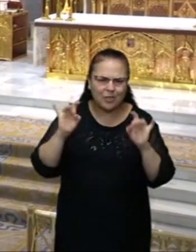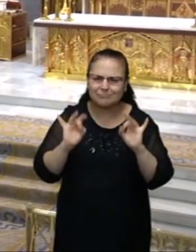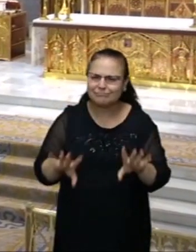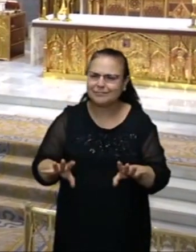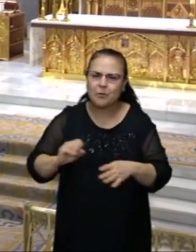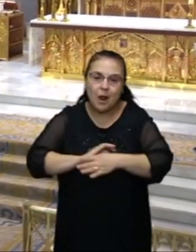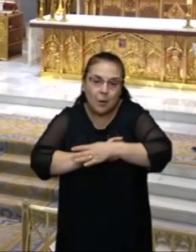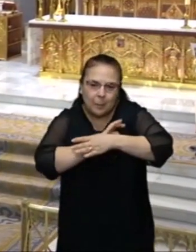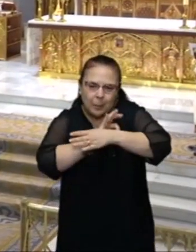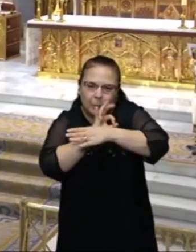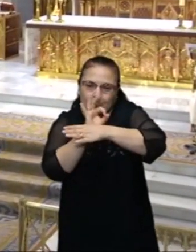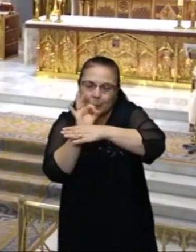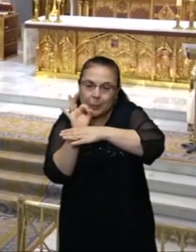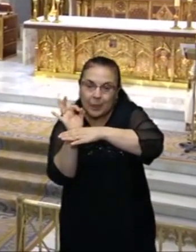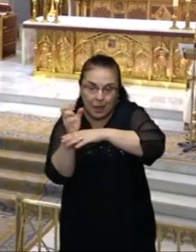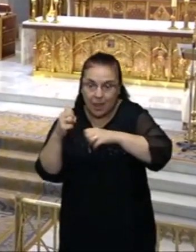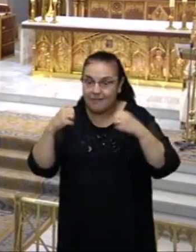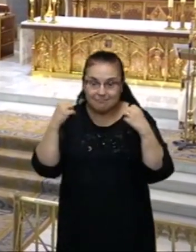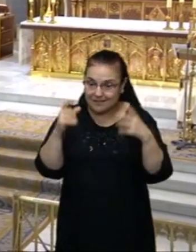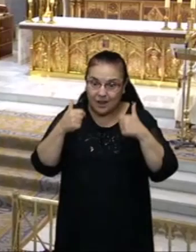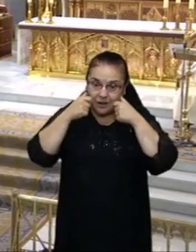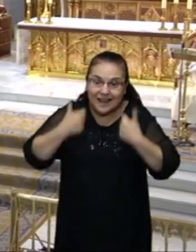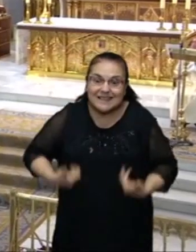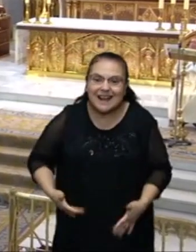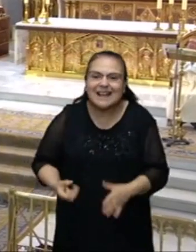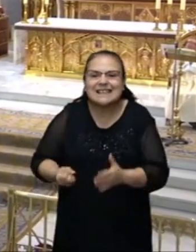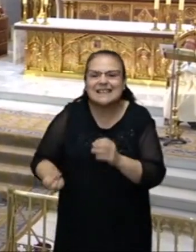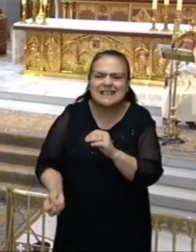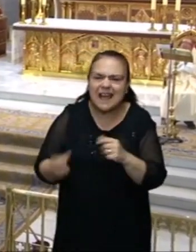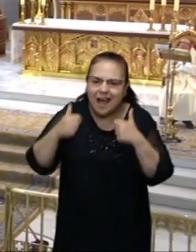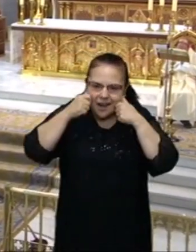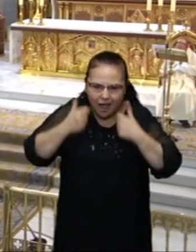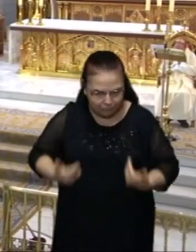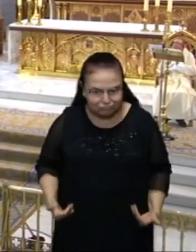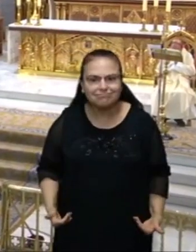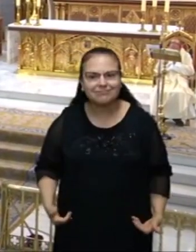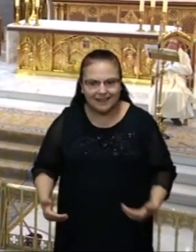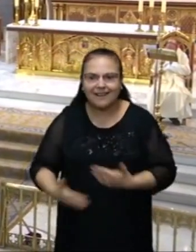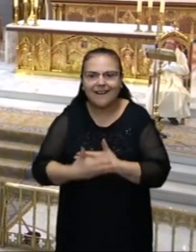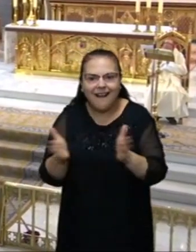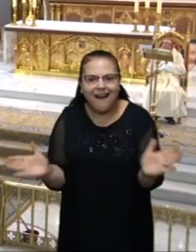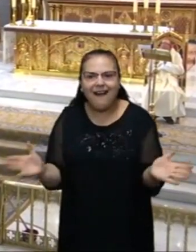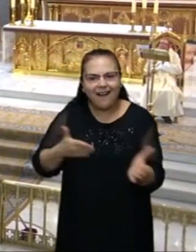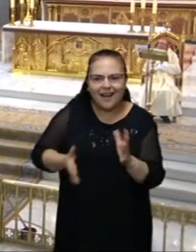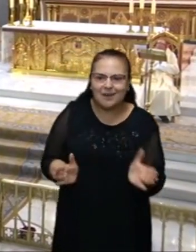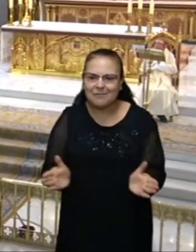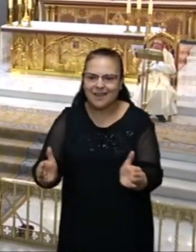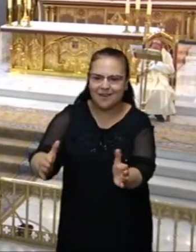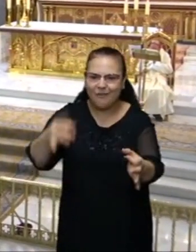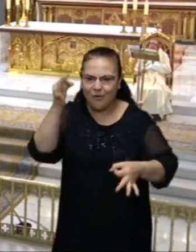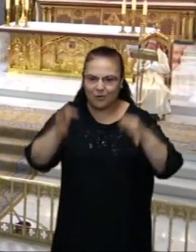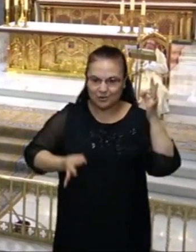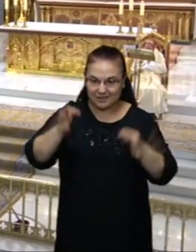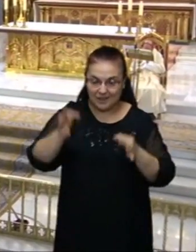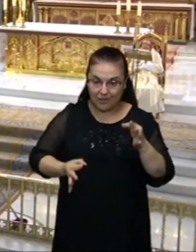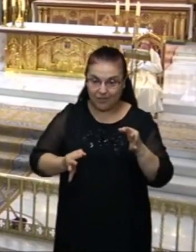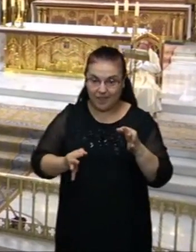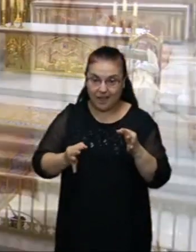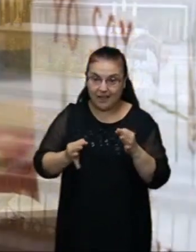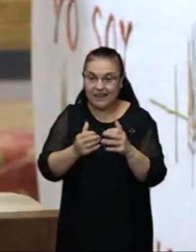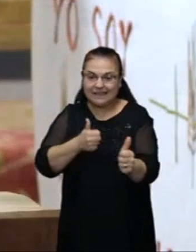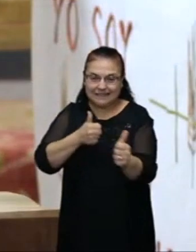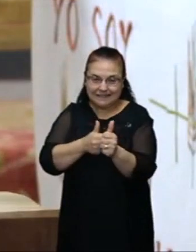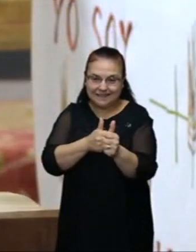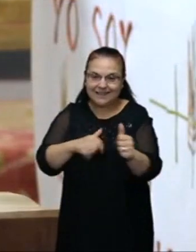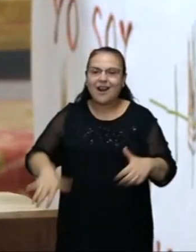aurora, enseguida te brotará la carne sana, te abrirá camino la justicia, detrás irá la